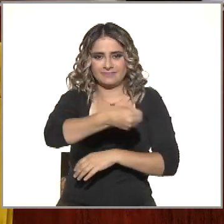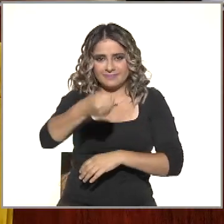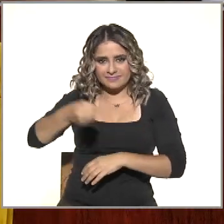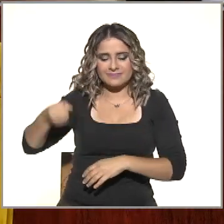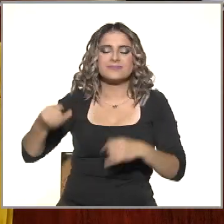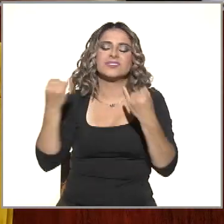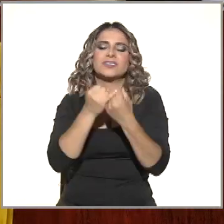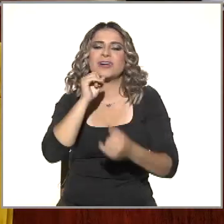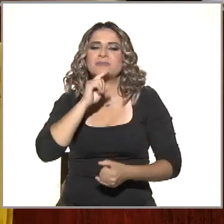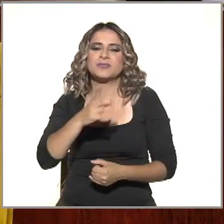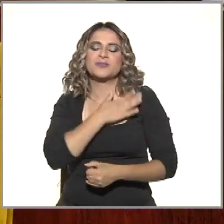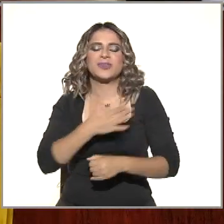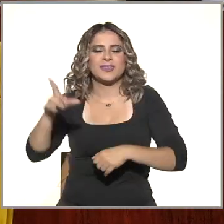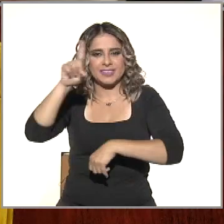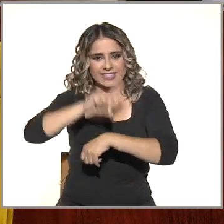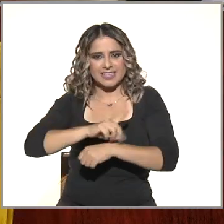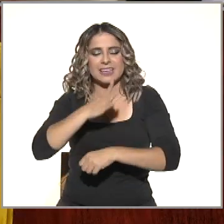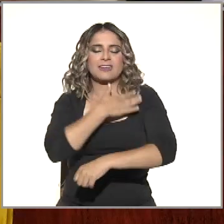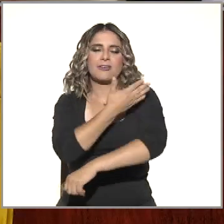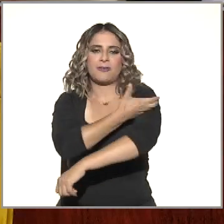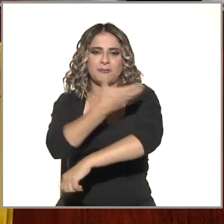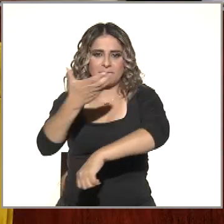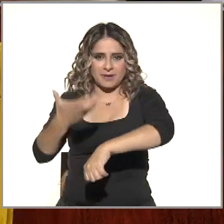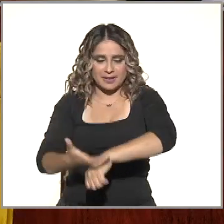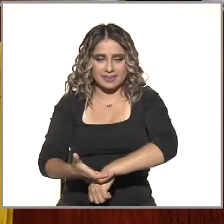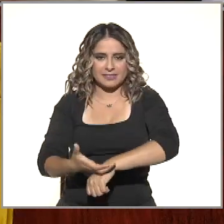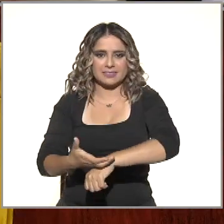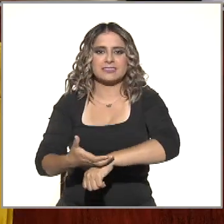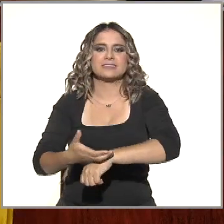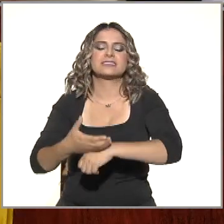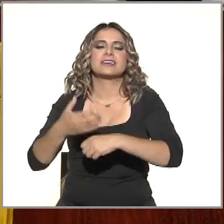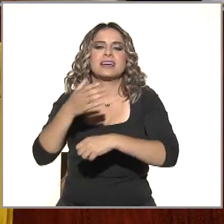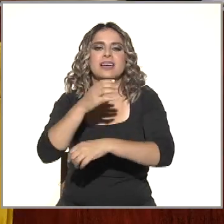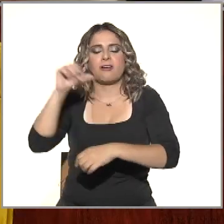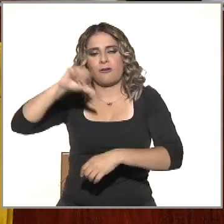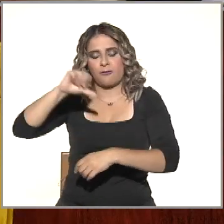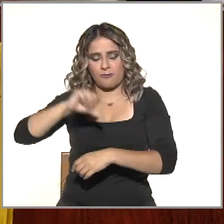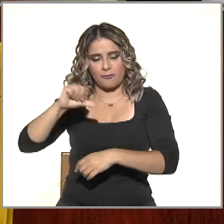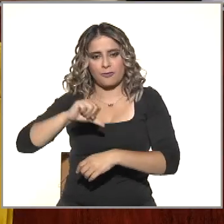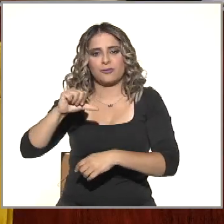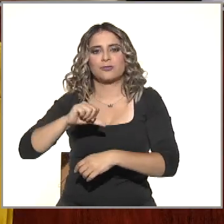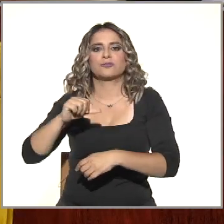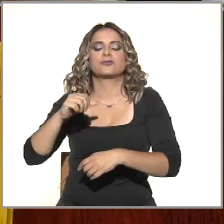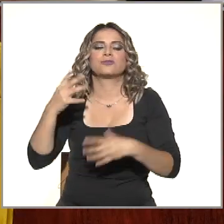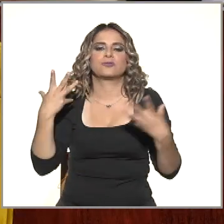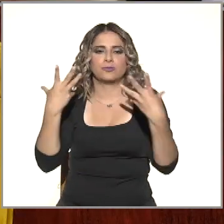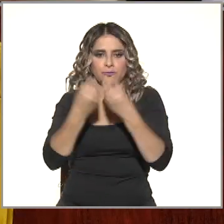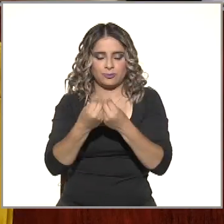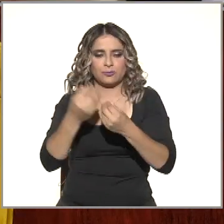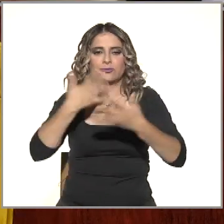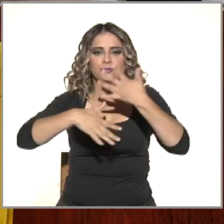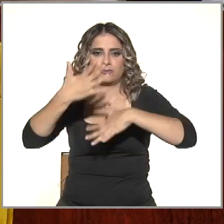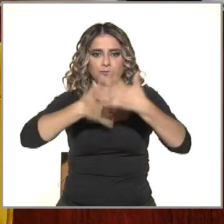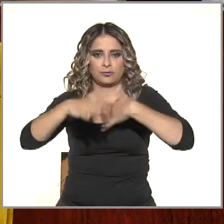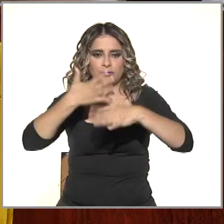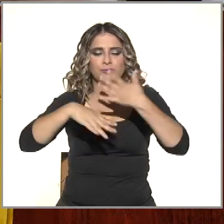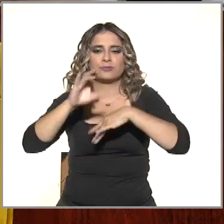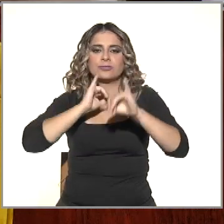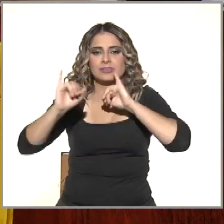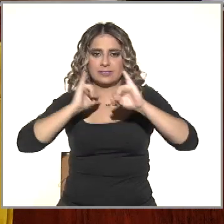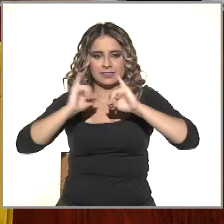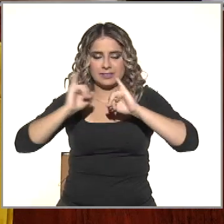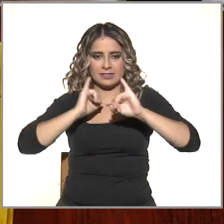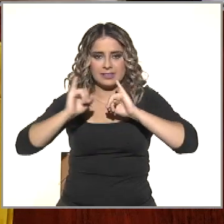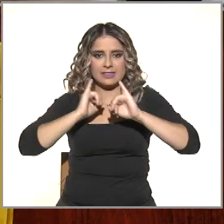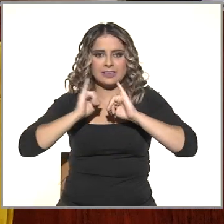por supuesto darles los buenos días a mis compañeras, a mis compañeros que me acompañan el día de hoy. Hoy está con nosotros como intérprete